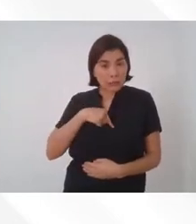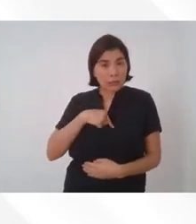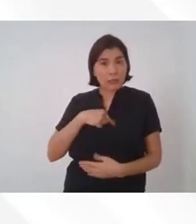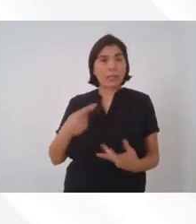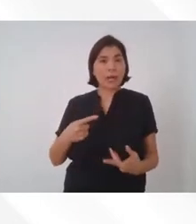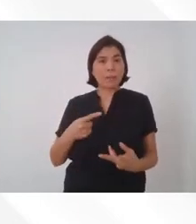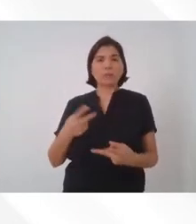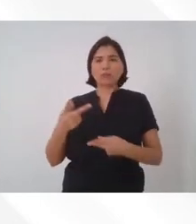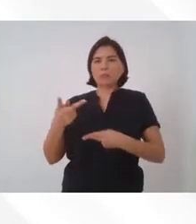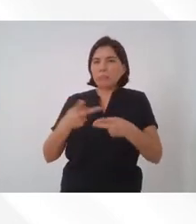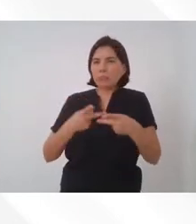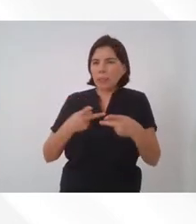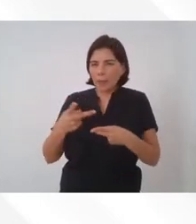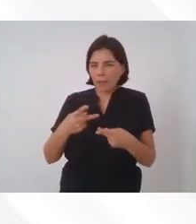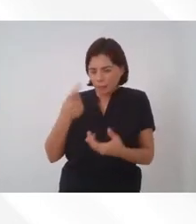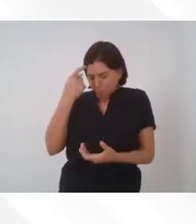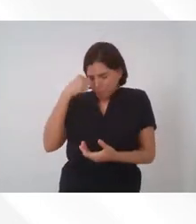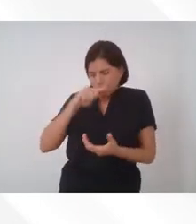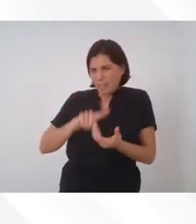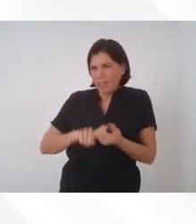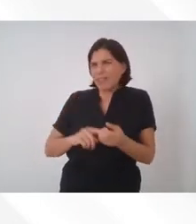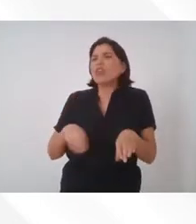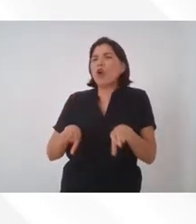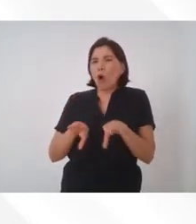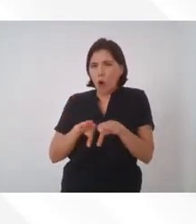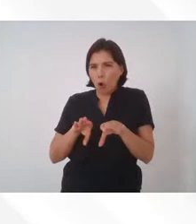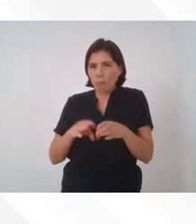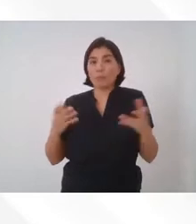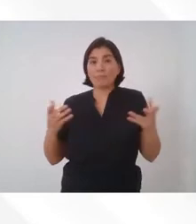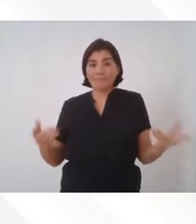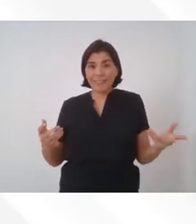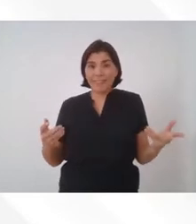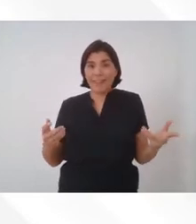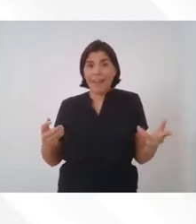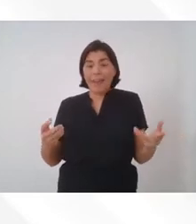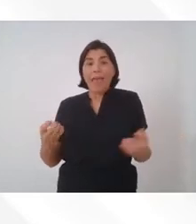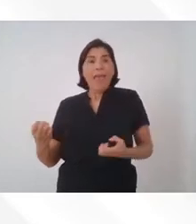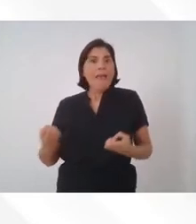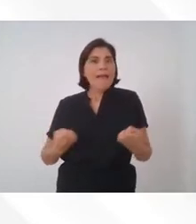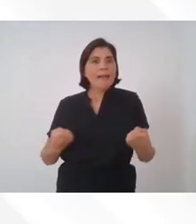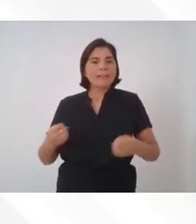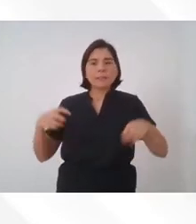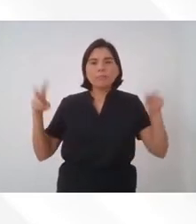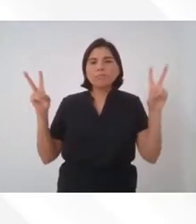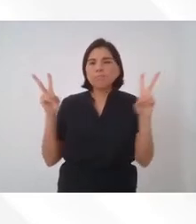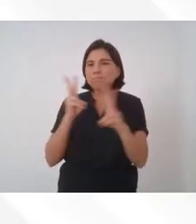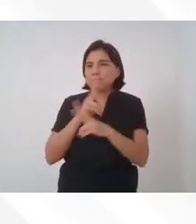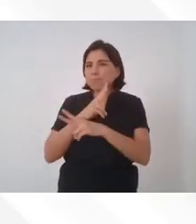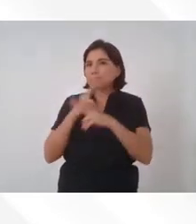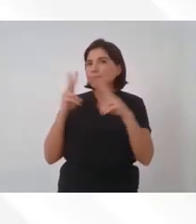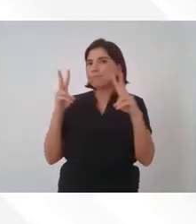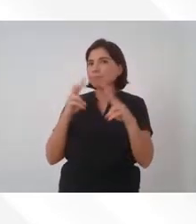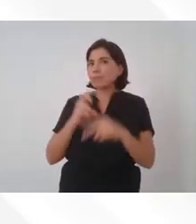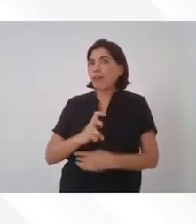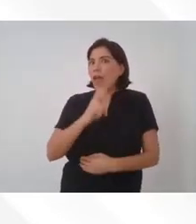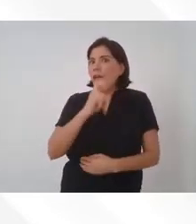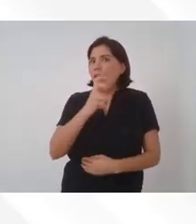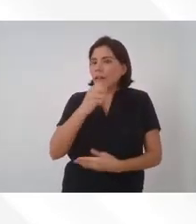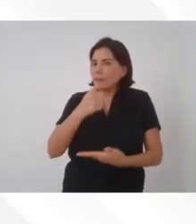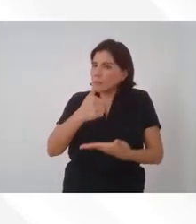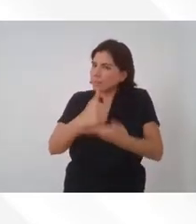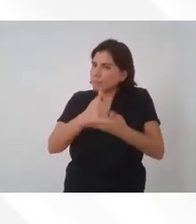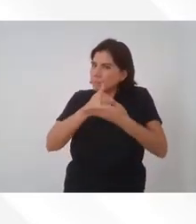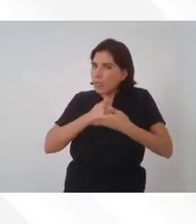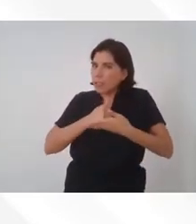respiración. ¿Por qué? Porque la respiración es la herramienta más útil para ayudarnos a